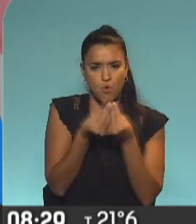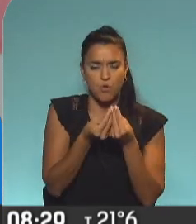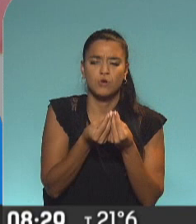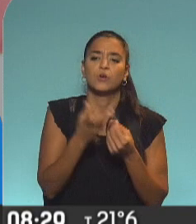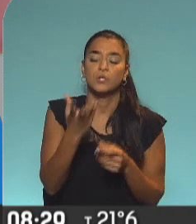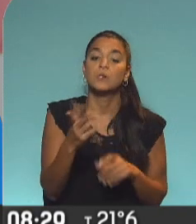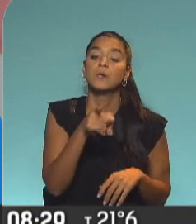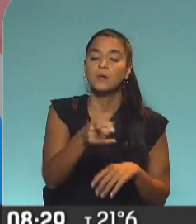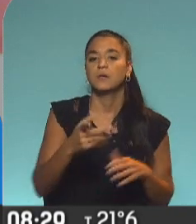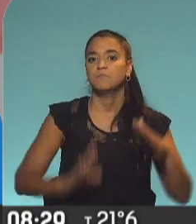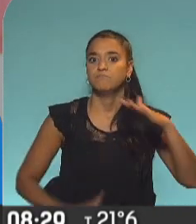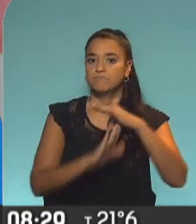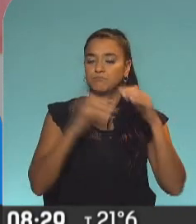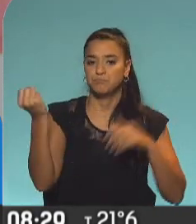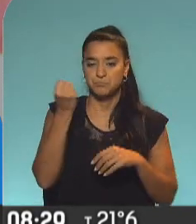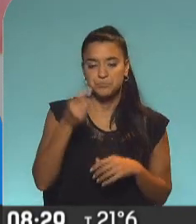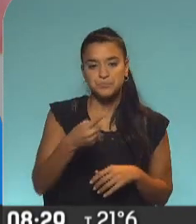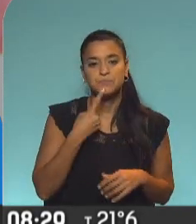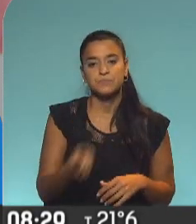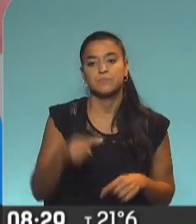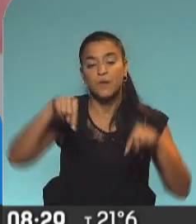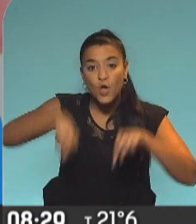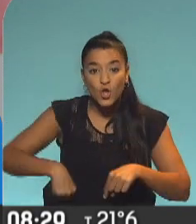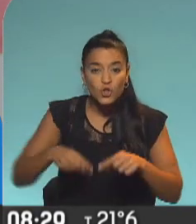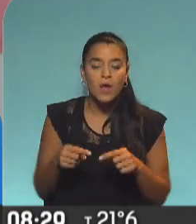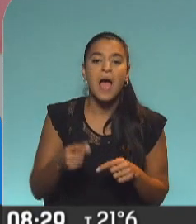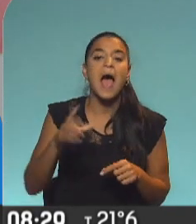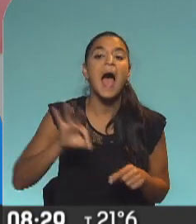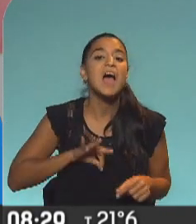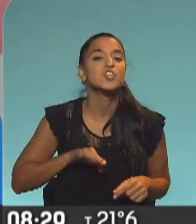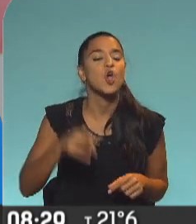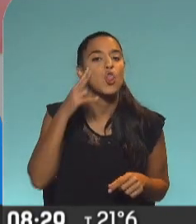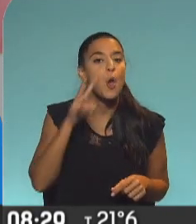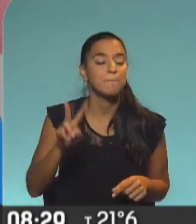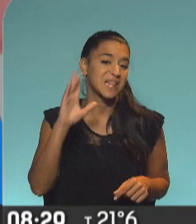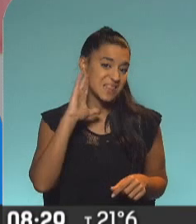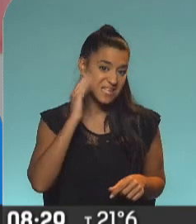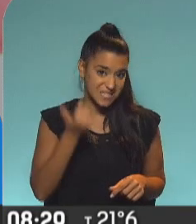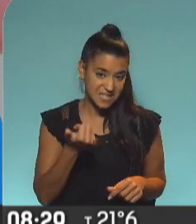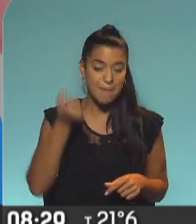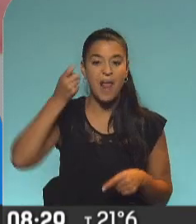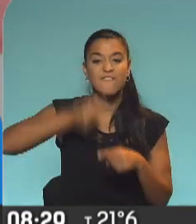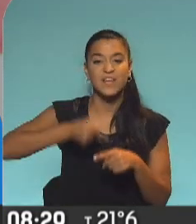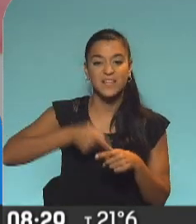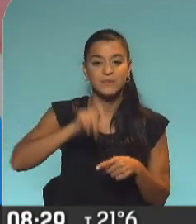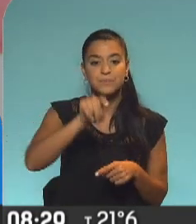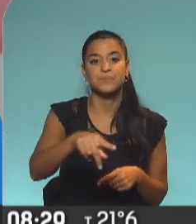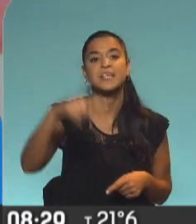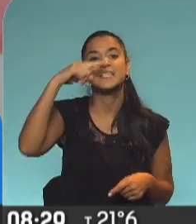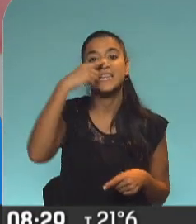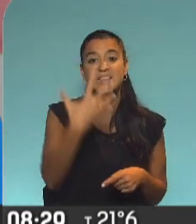uno de los más grandes. Hablamos de su vigencia en el año 2016 para festejar sus